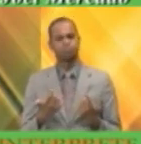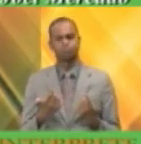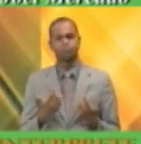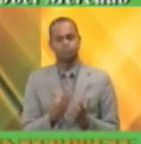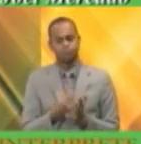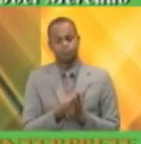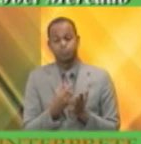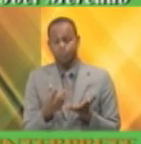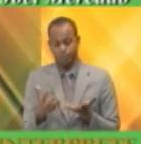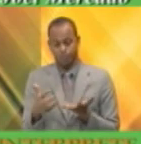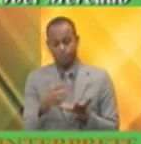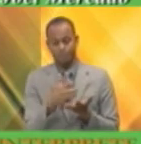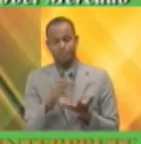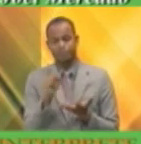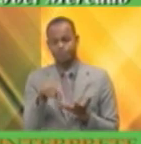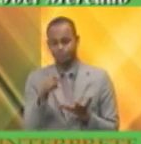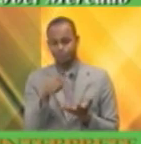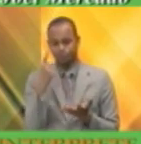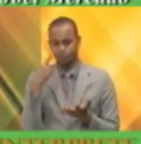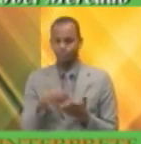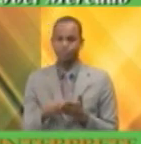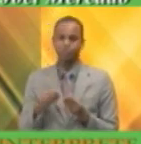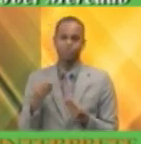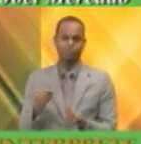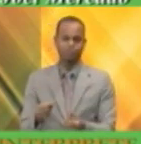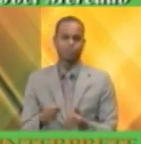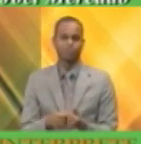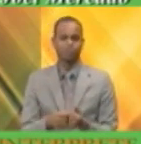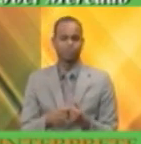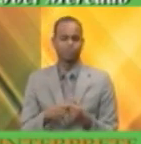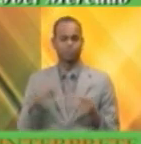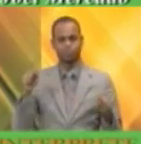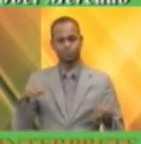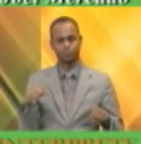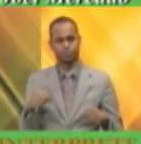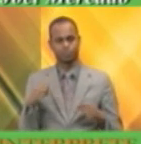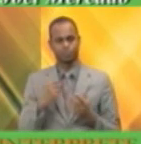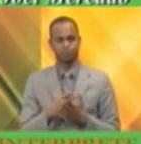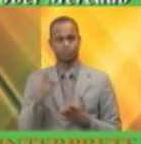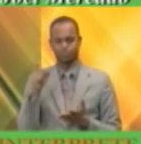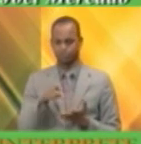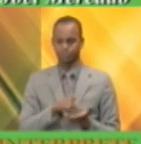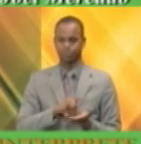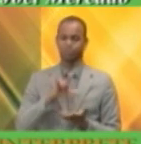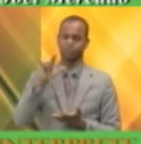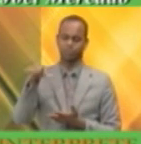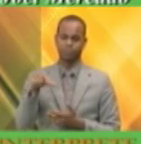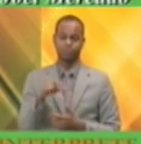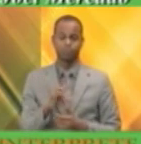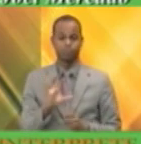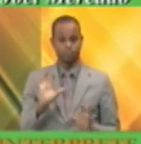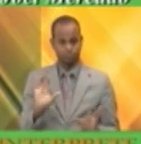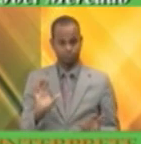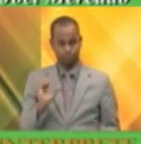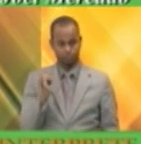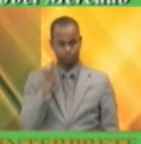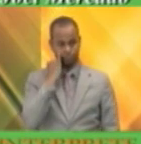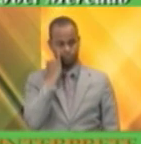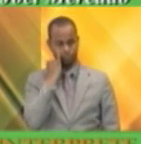recursos económicos. Porque pudieran clasificarse aquí. No, aquí no. Porque hay que ir no, a clasificar. A menos que nosotros